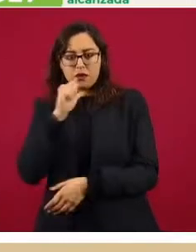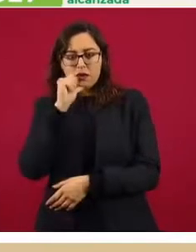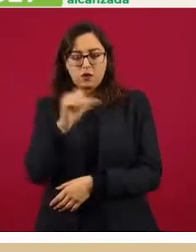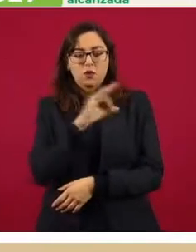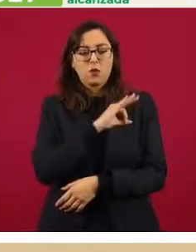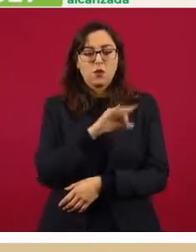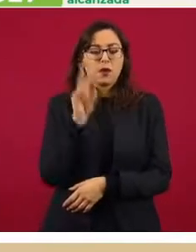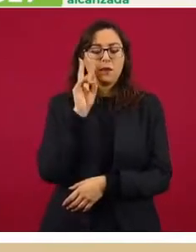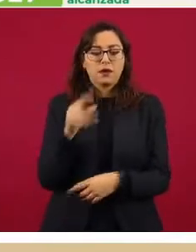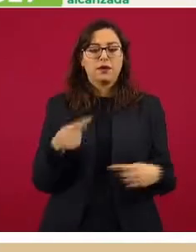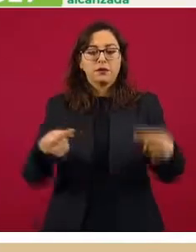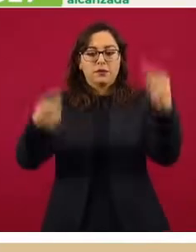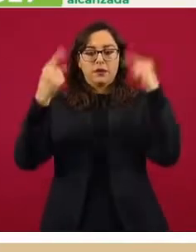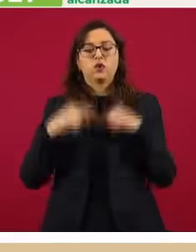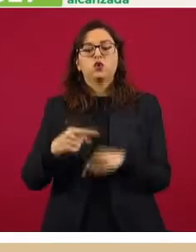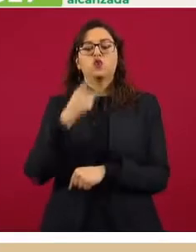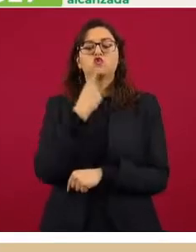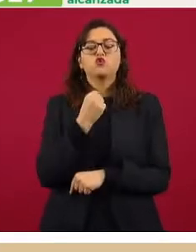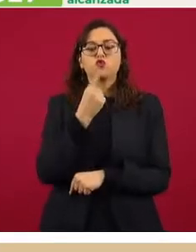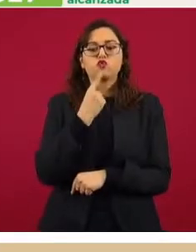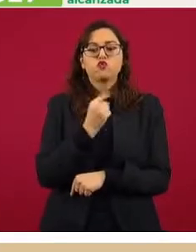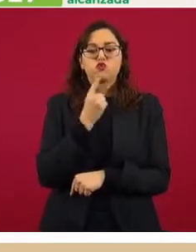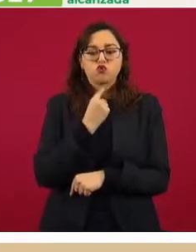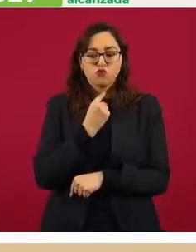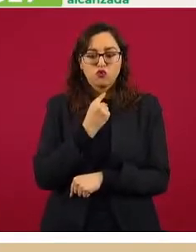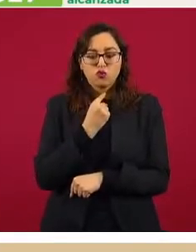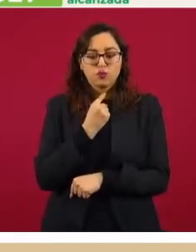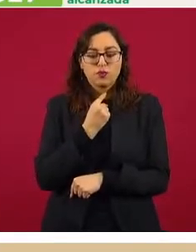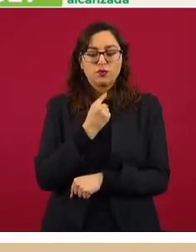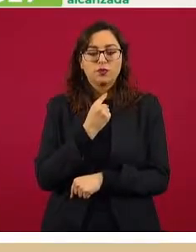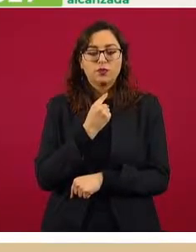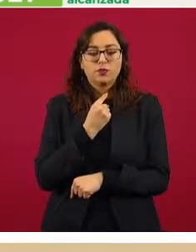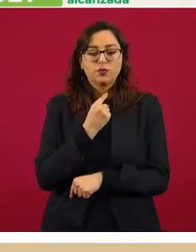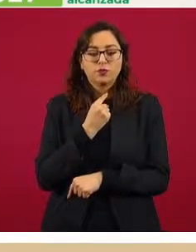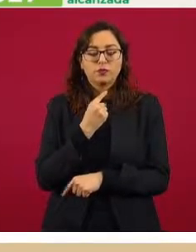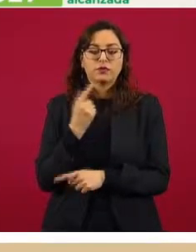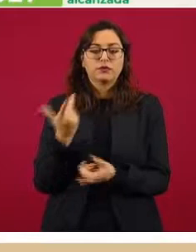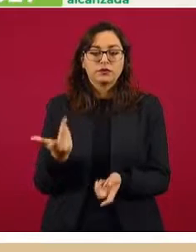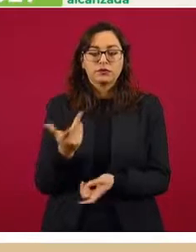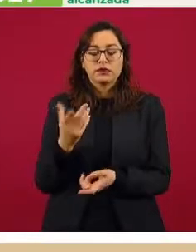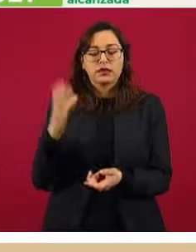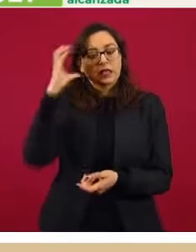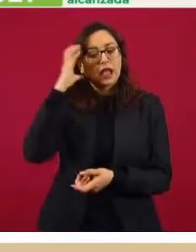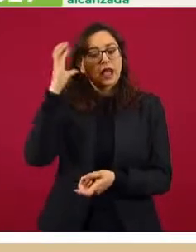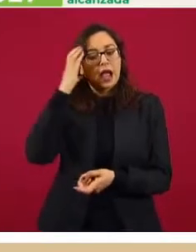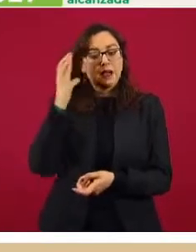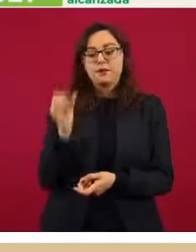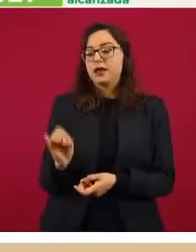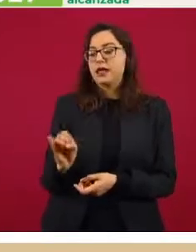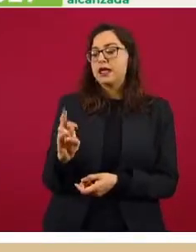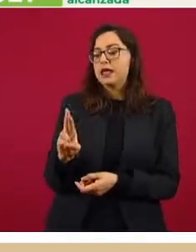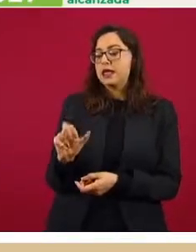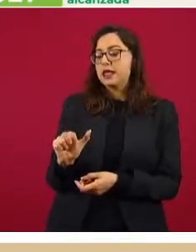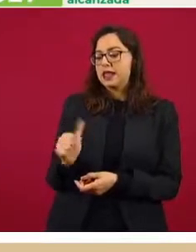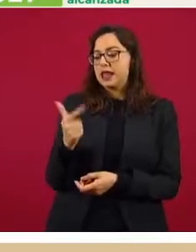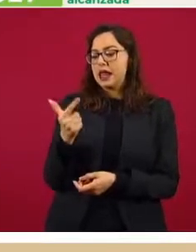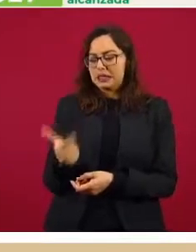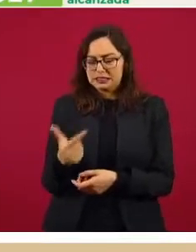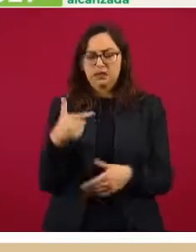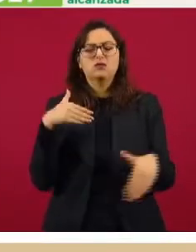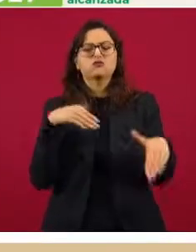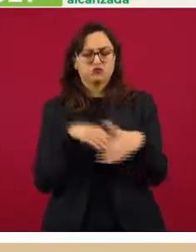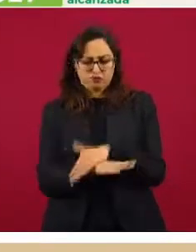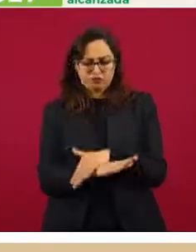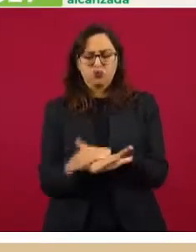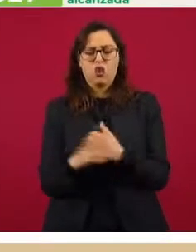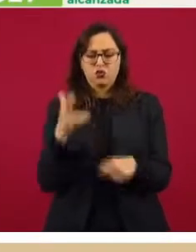roja que está inmediatamente debajo es la cantidad de personas en camas generales, es decir, personas que no están